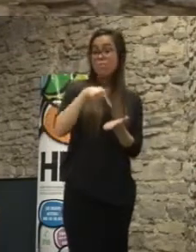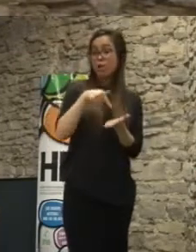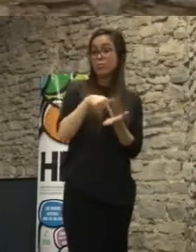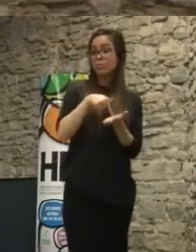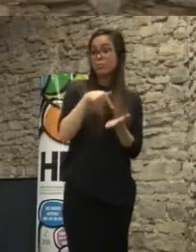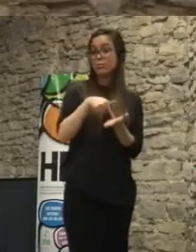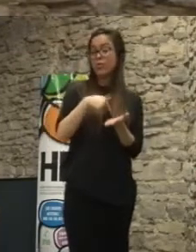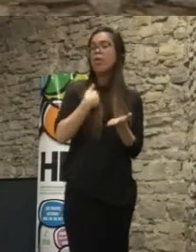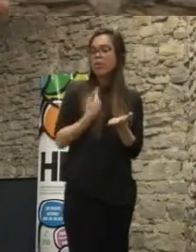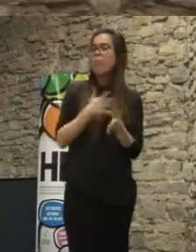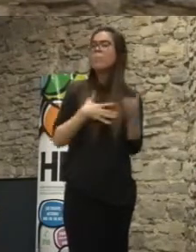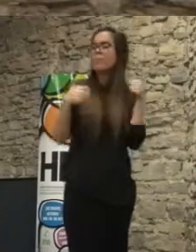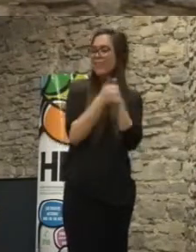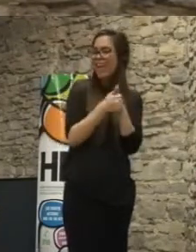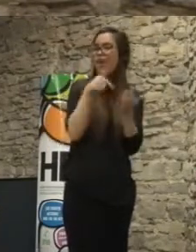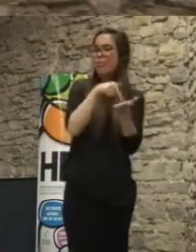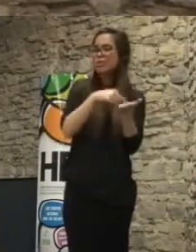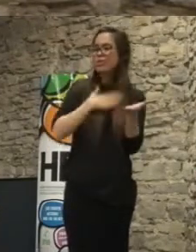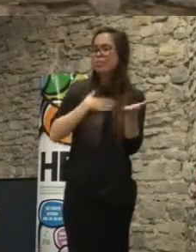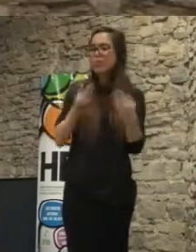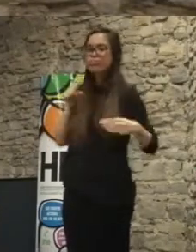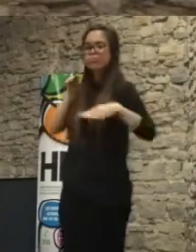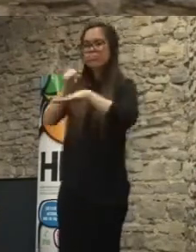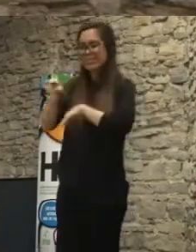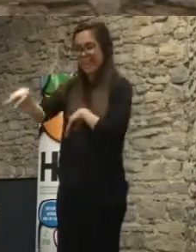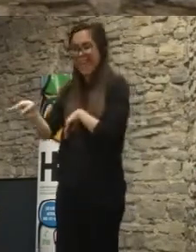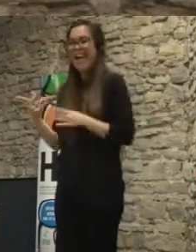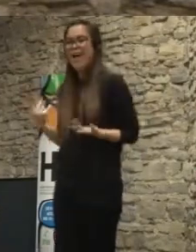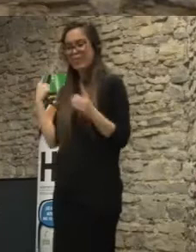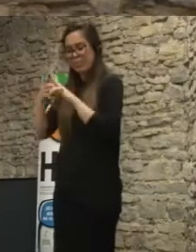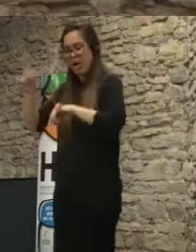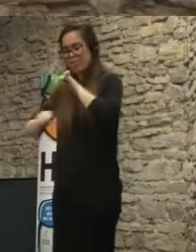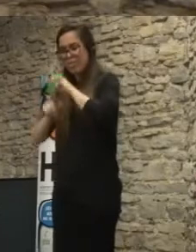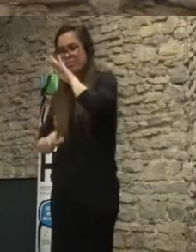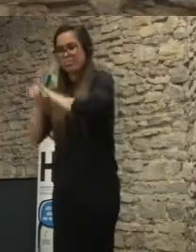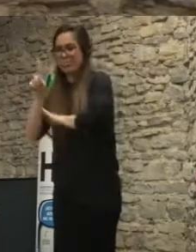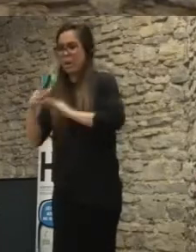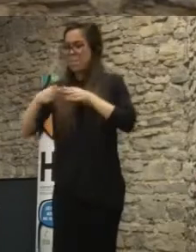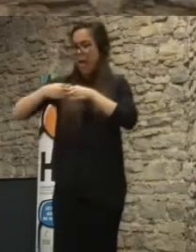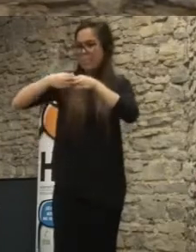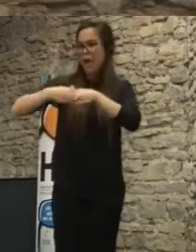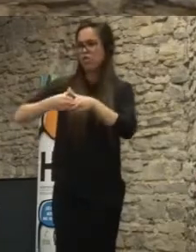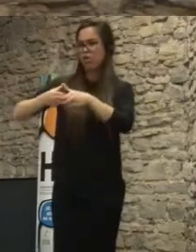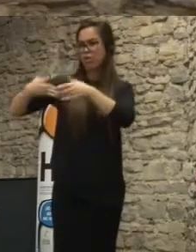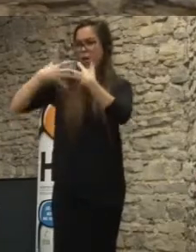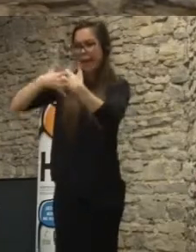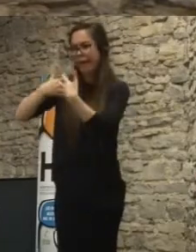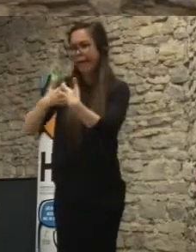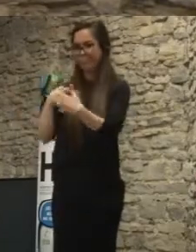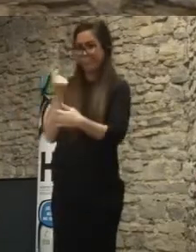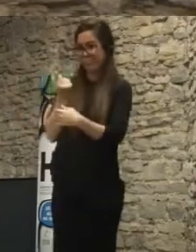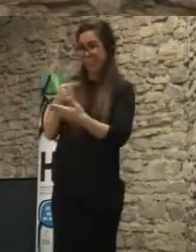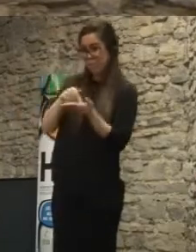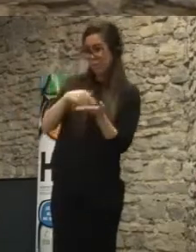vayan a parar a asociaciones que a tanques, ¿no? Eso, por supuesto. Pero en la medida en que no ganamos autonomía